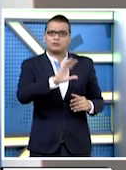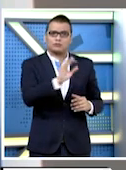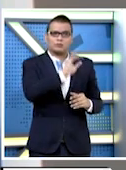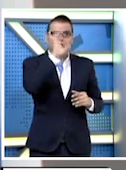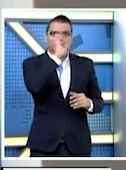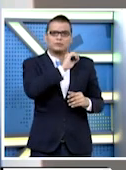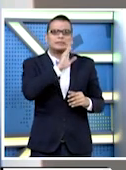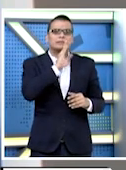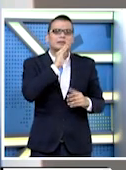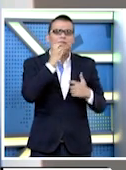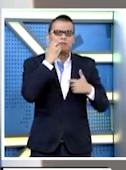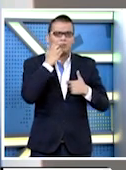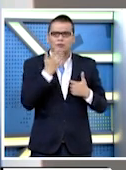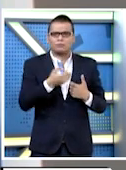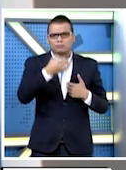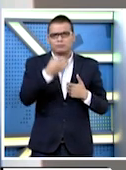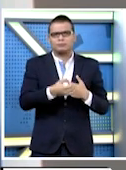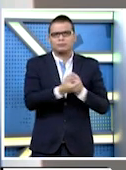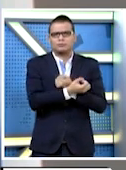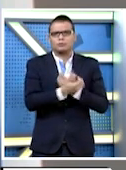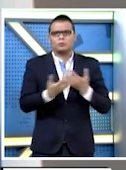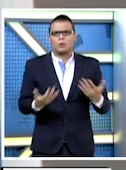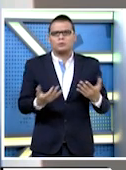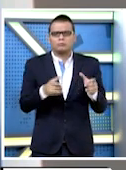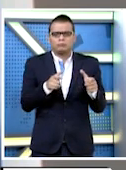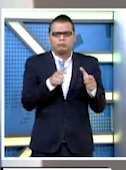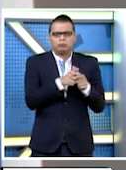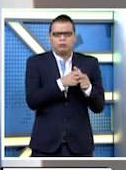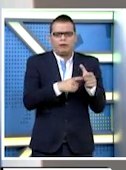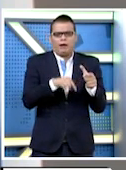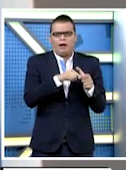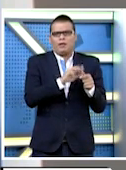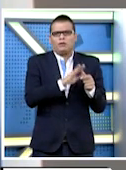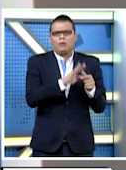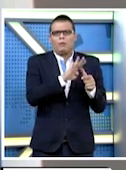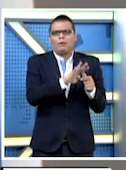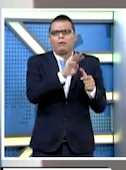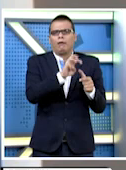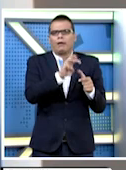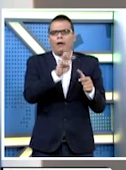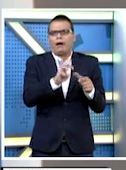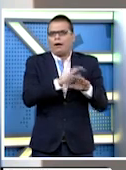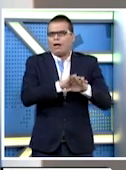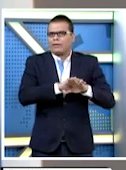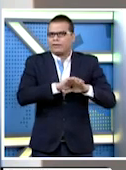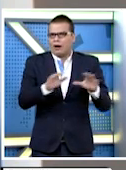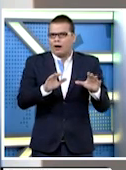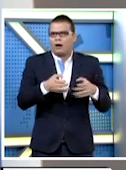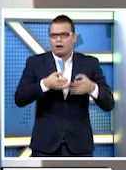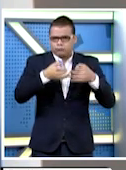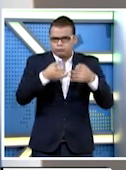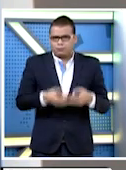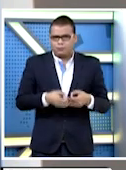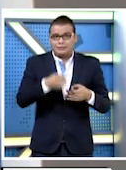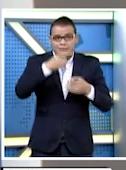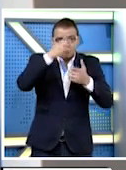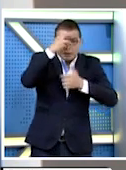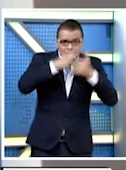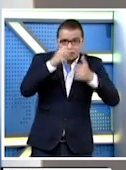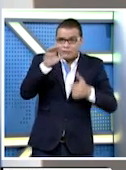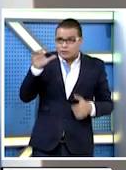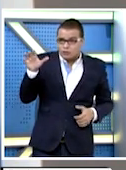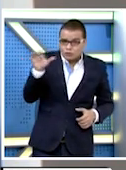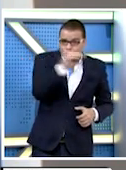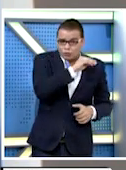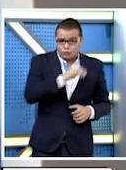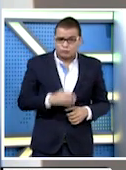todos. Solamente hemos identificado a una minúscula proporción de los mismos porque no hemos logrado hacer pruebas a